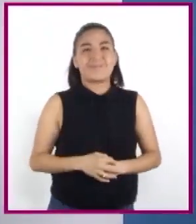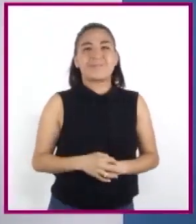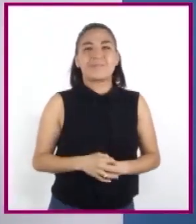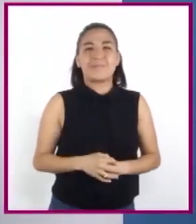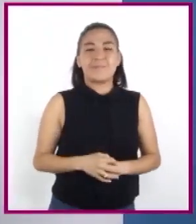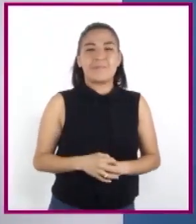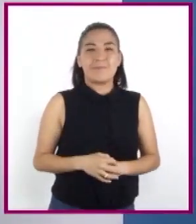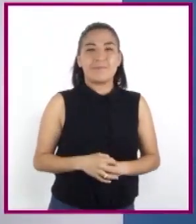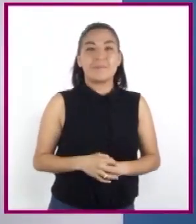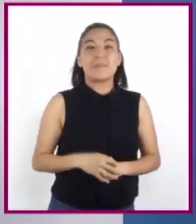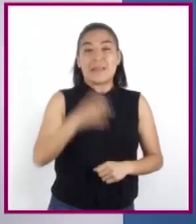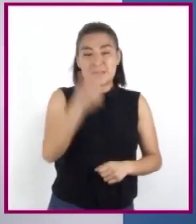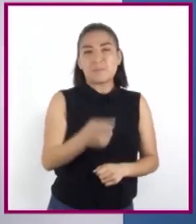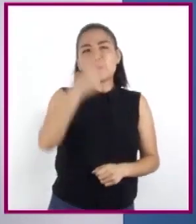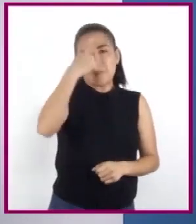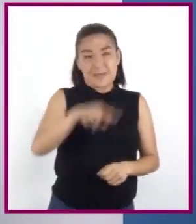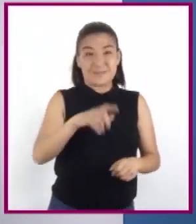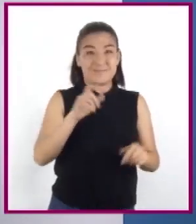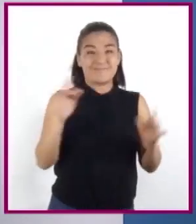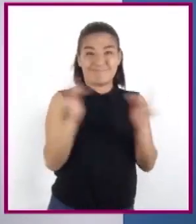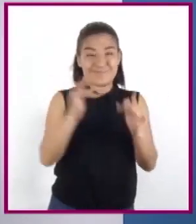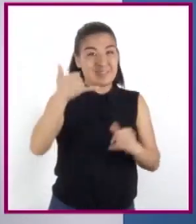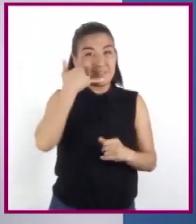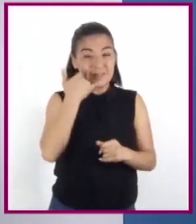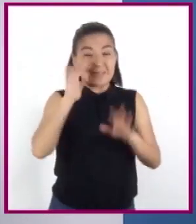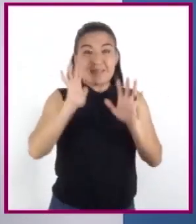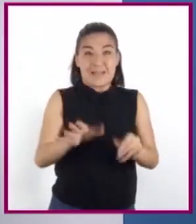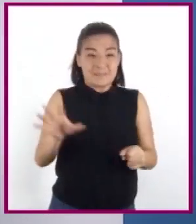Lo que quiere decir que para que el celular se cargue